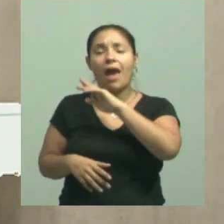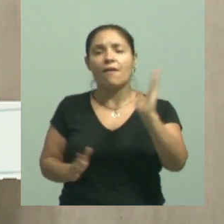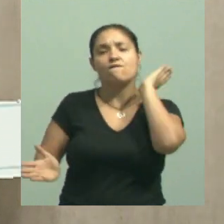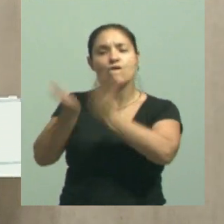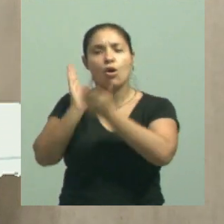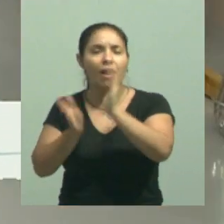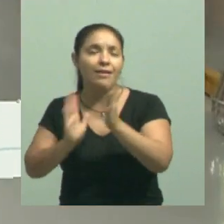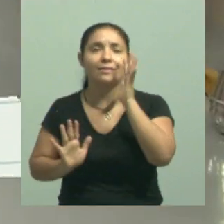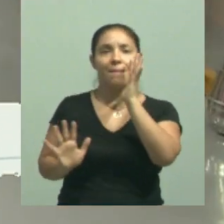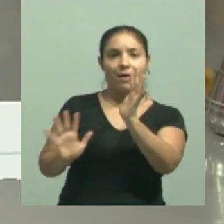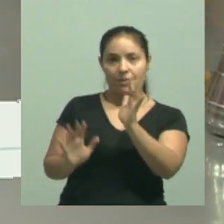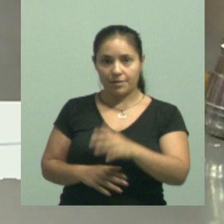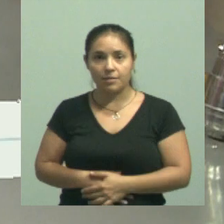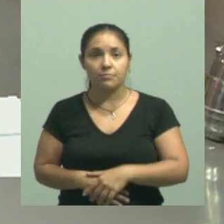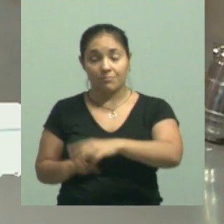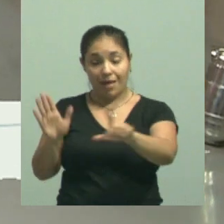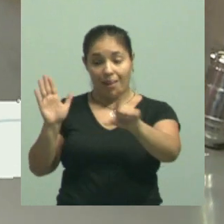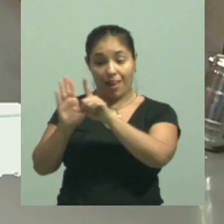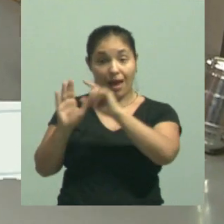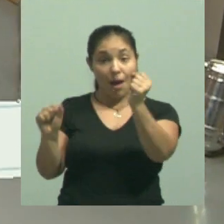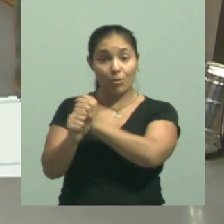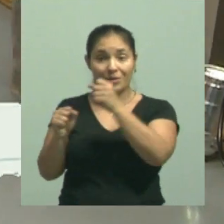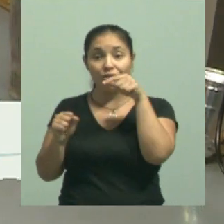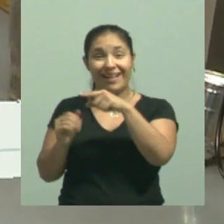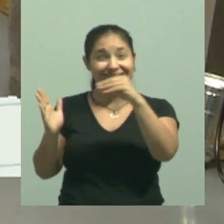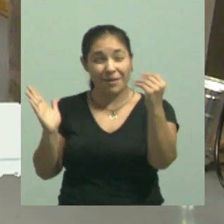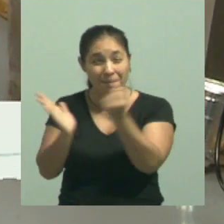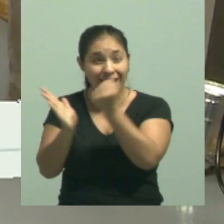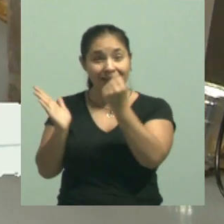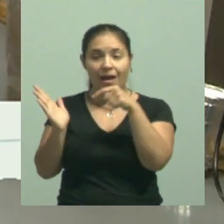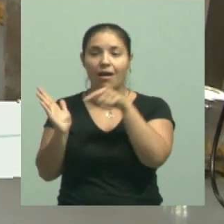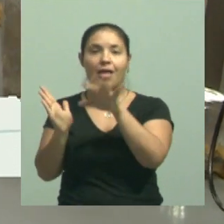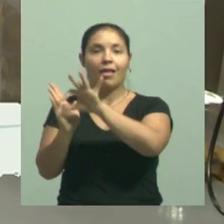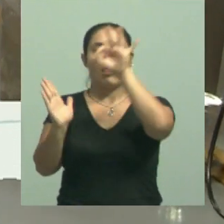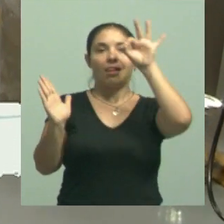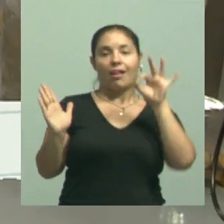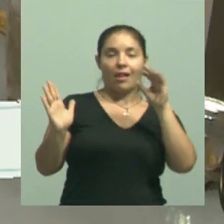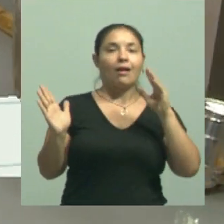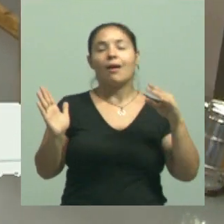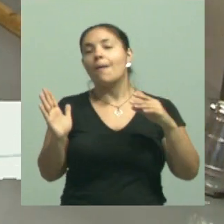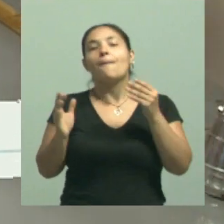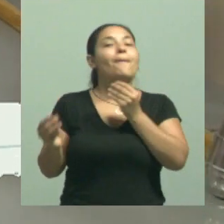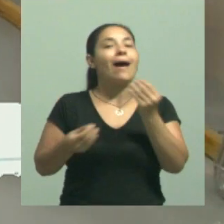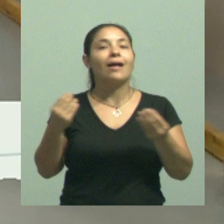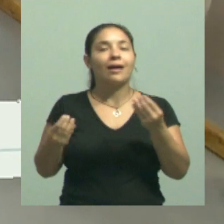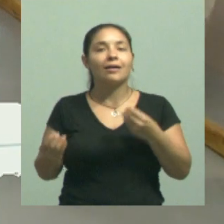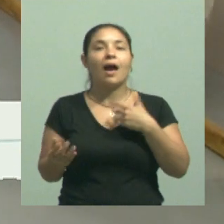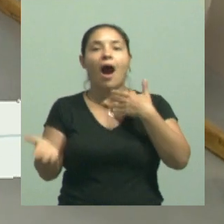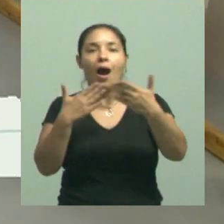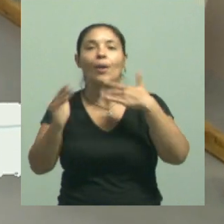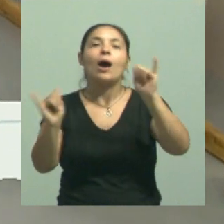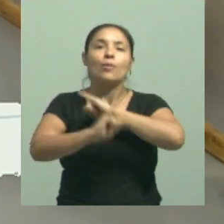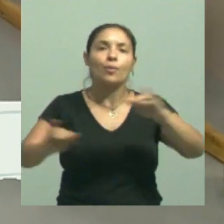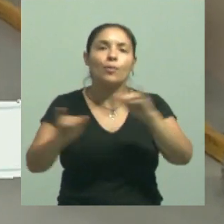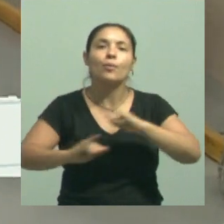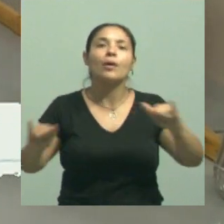hito se usa para hablar de la violencia de género, la lucha contra la violencia de género en los medios